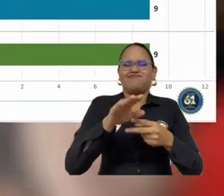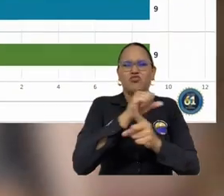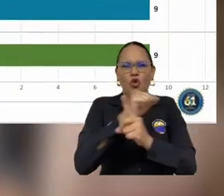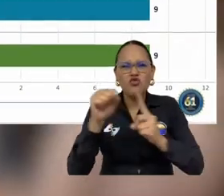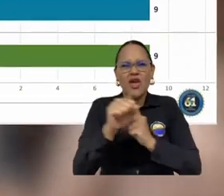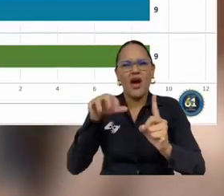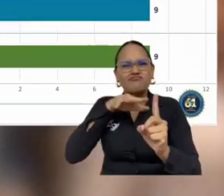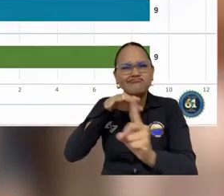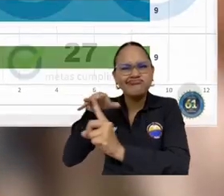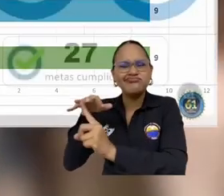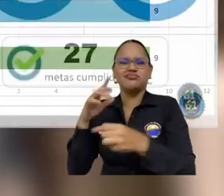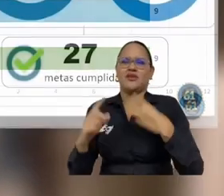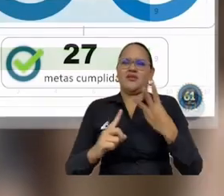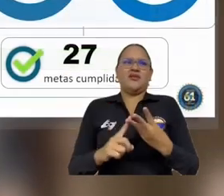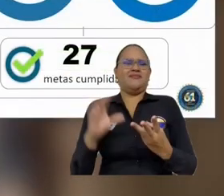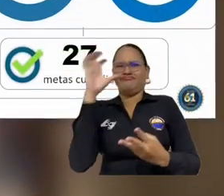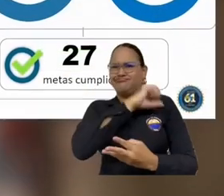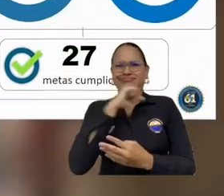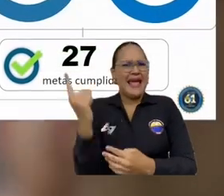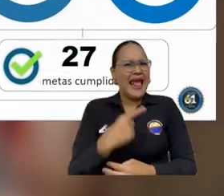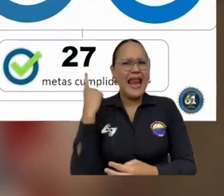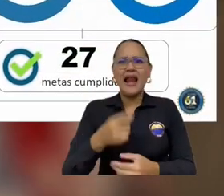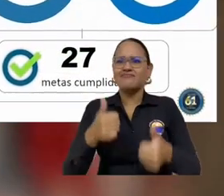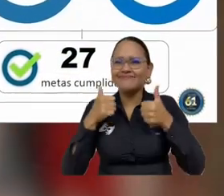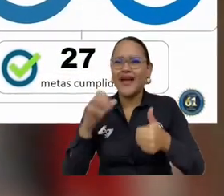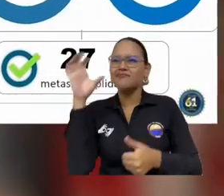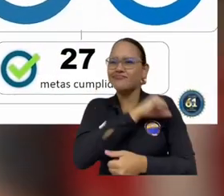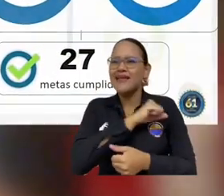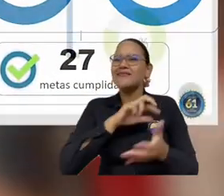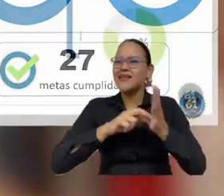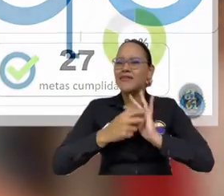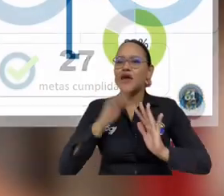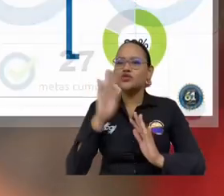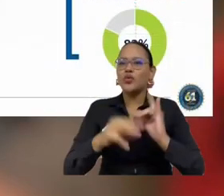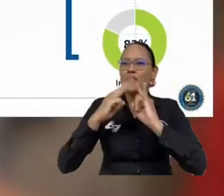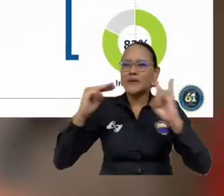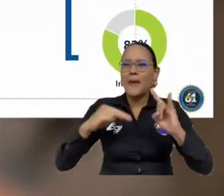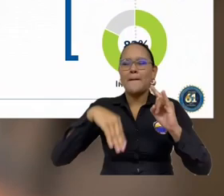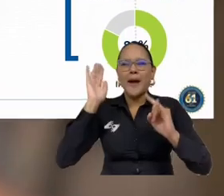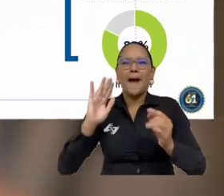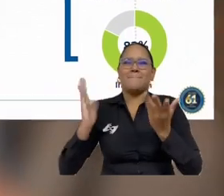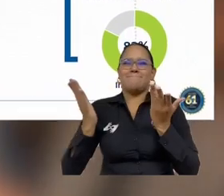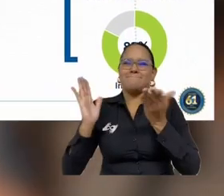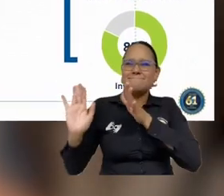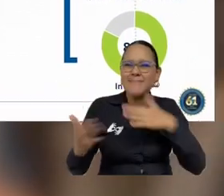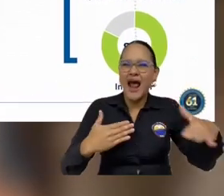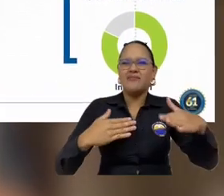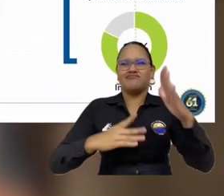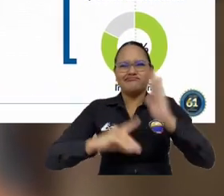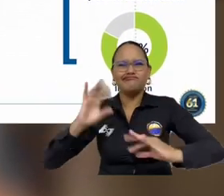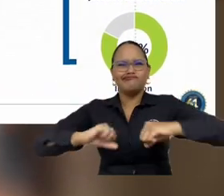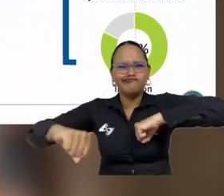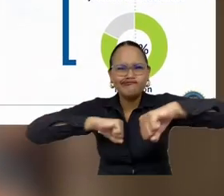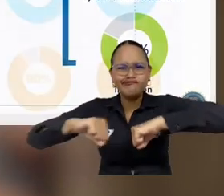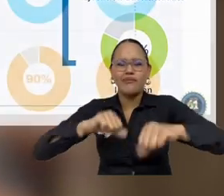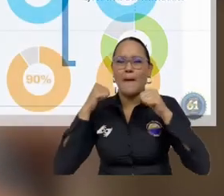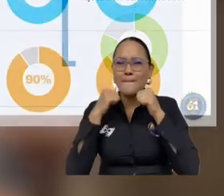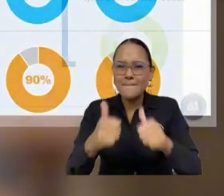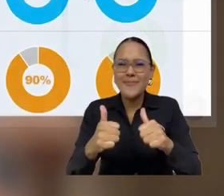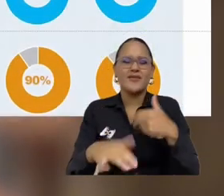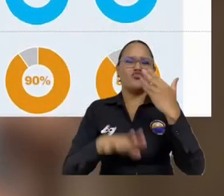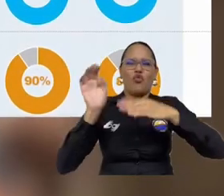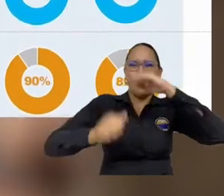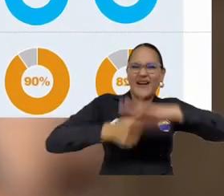extensión, donde se resalta muchas veces que la universidad va mucho más allá del plan de acción de cada año que se ejecuta de parte de la